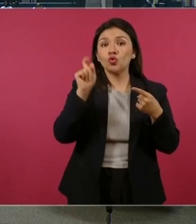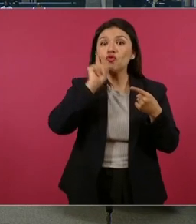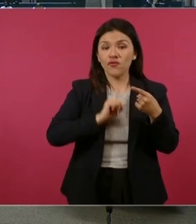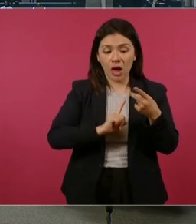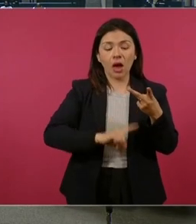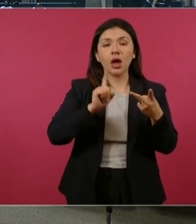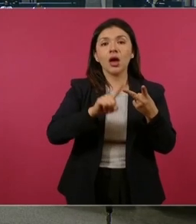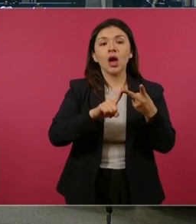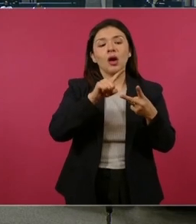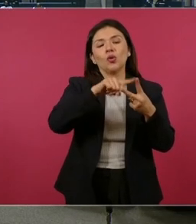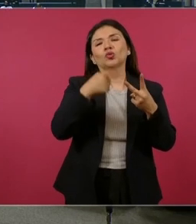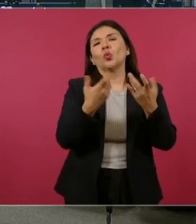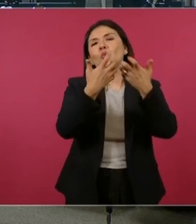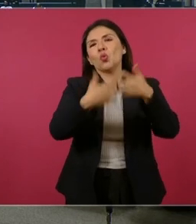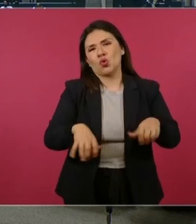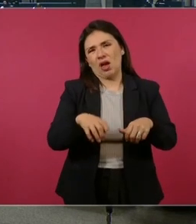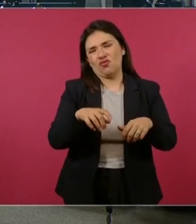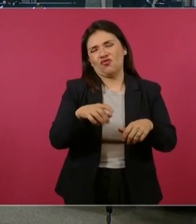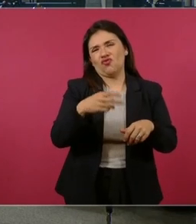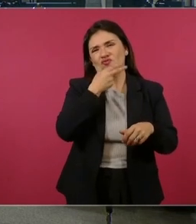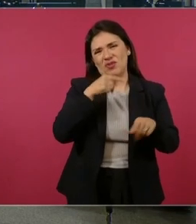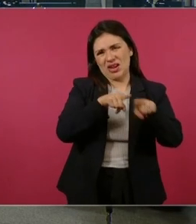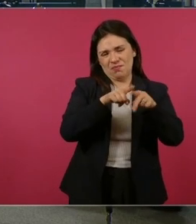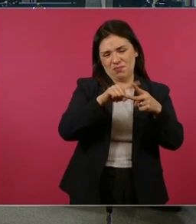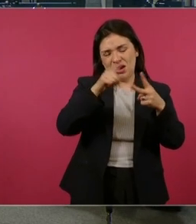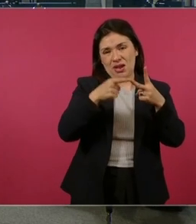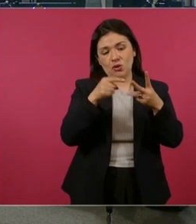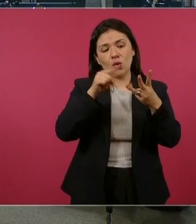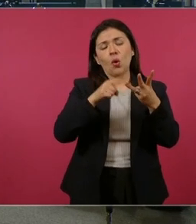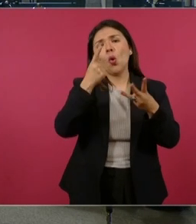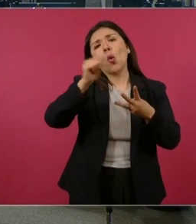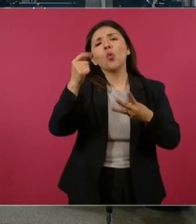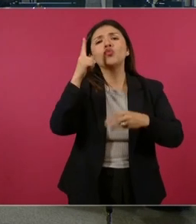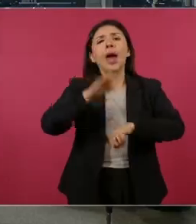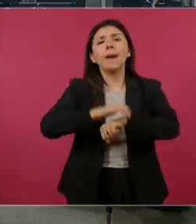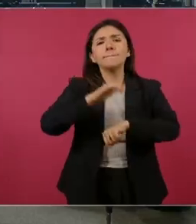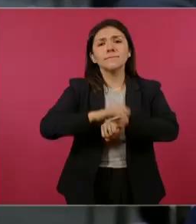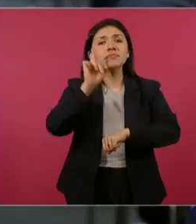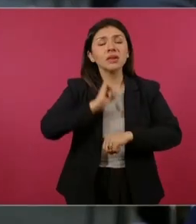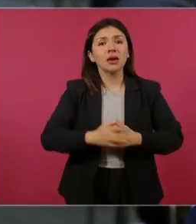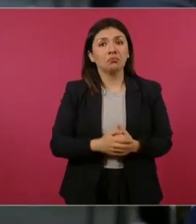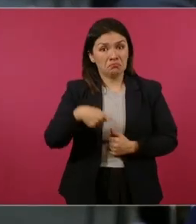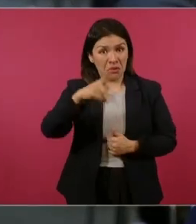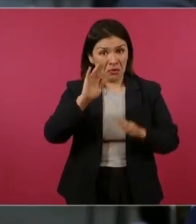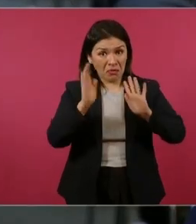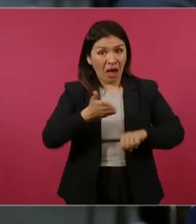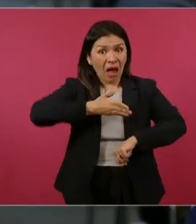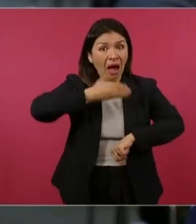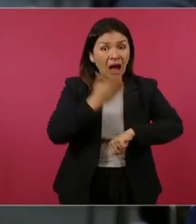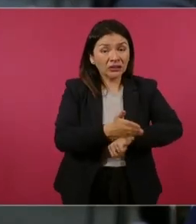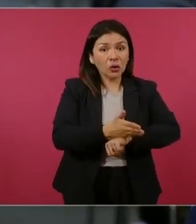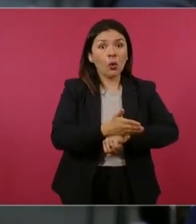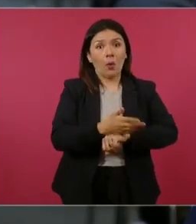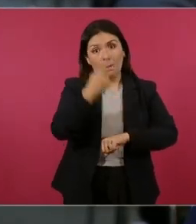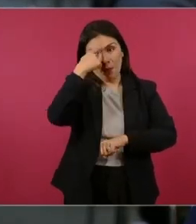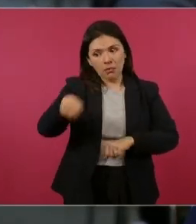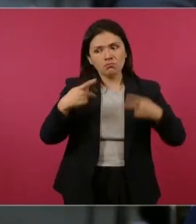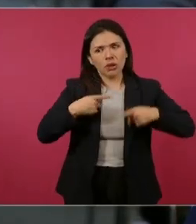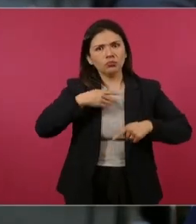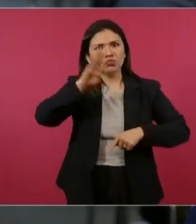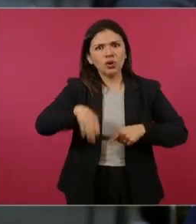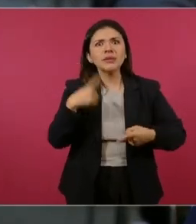de su novia, y la otra, una amiga. Hasta el momento no hay sentencia contra ningún implicado, a pesar